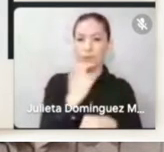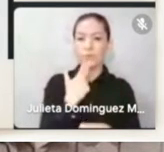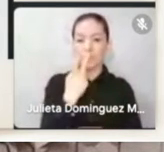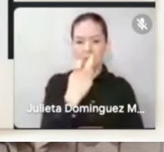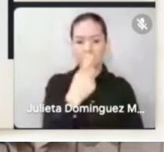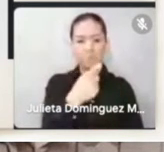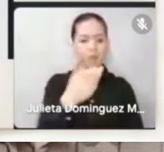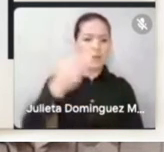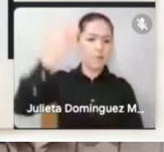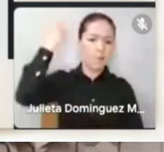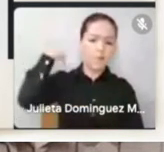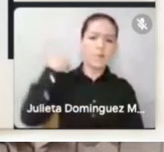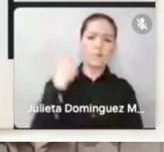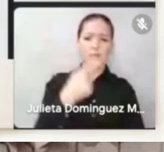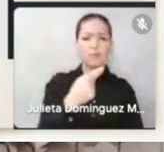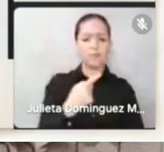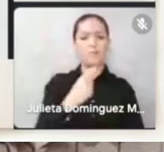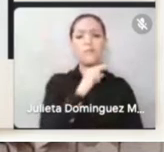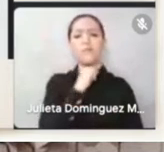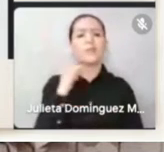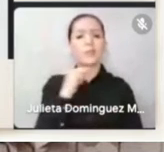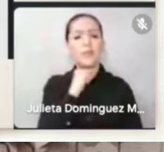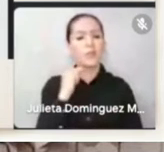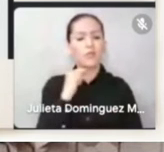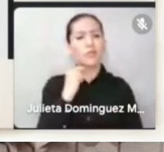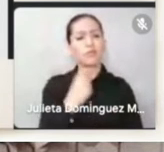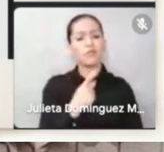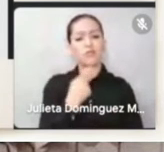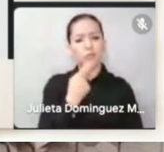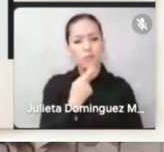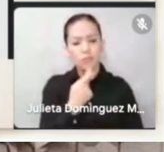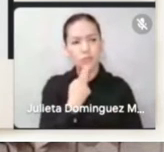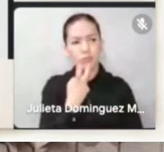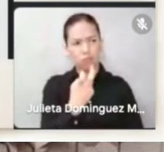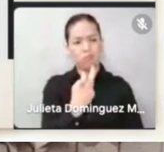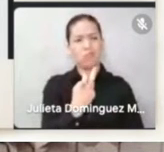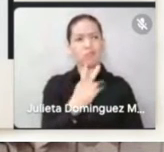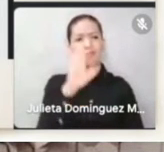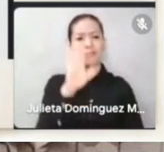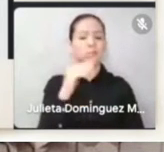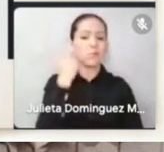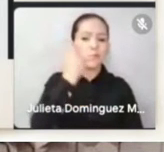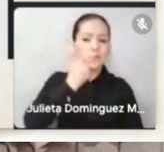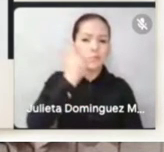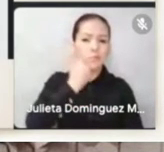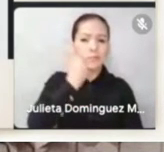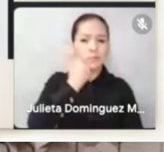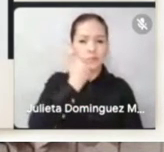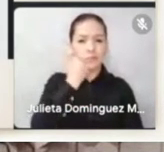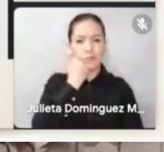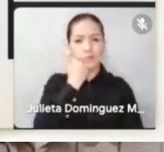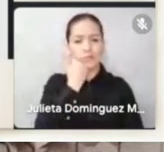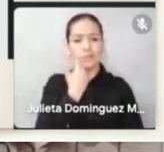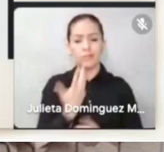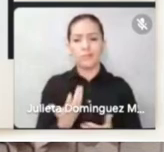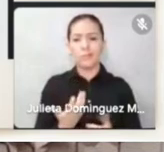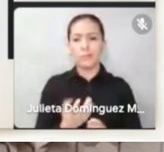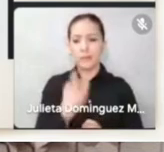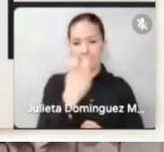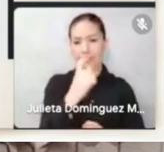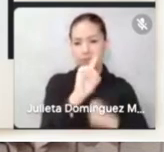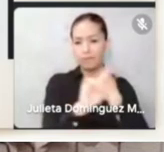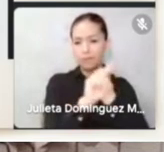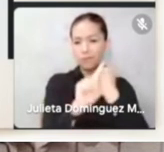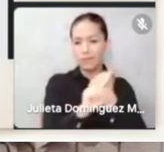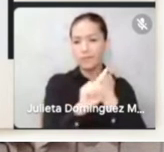enfoca comentarios de manera indirecta a favor de la candidatura que obtuvo la mayoría de los votos, pues dicha problemática es parte de la